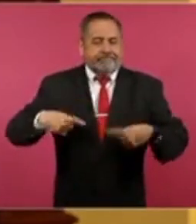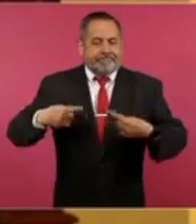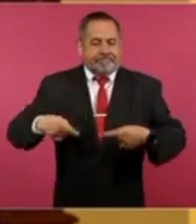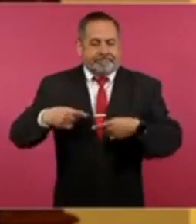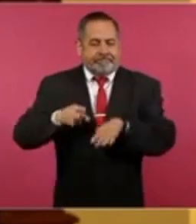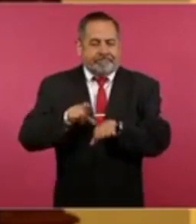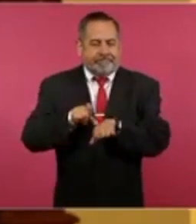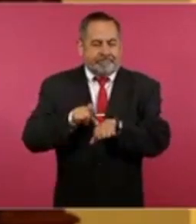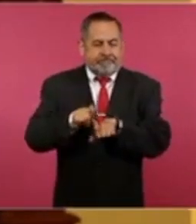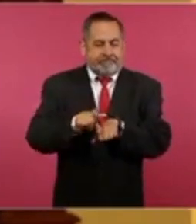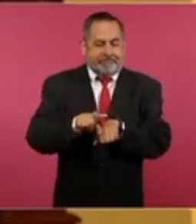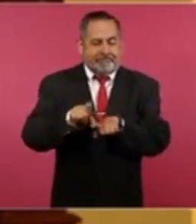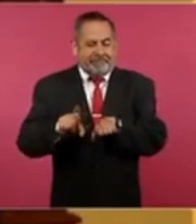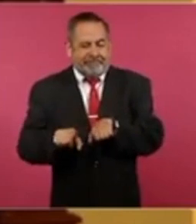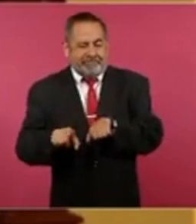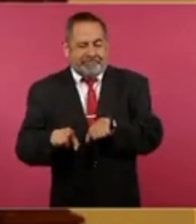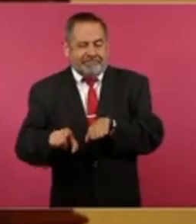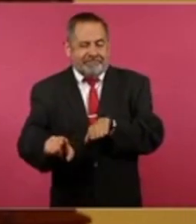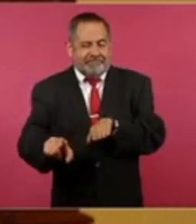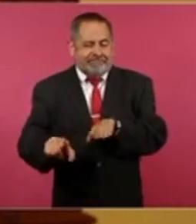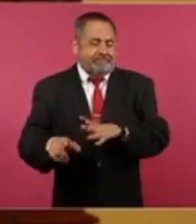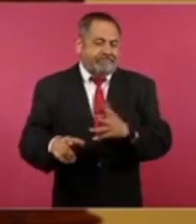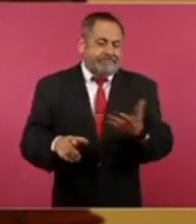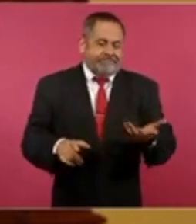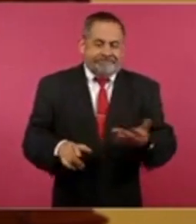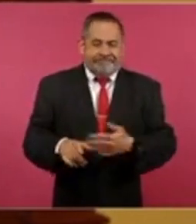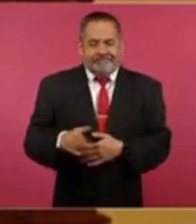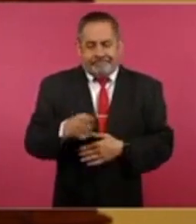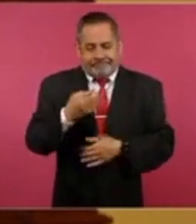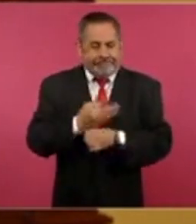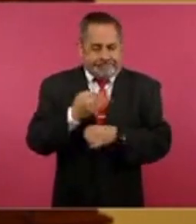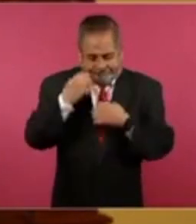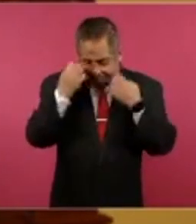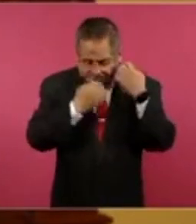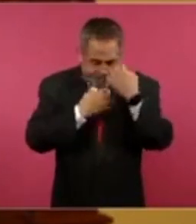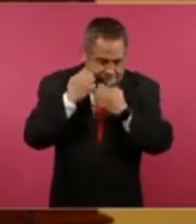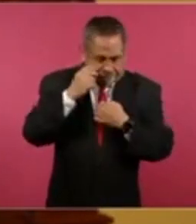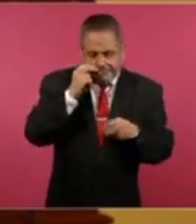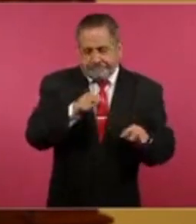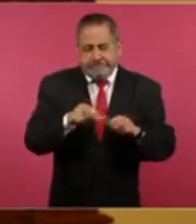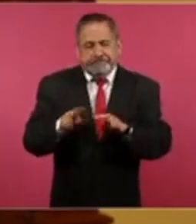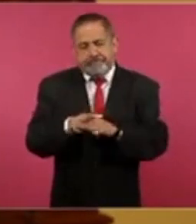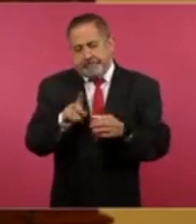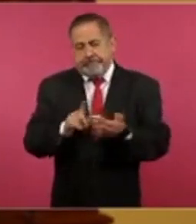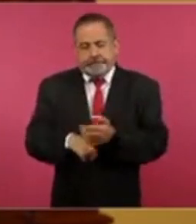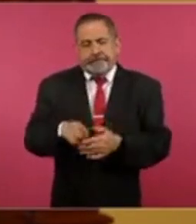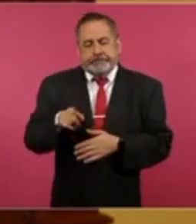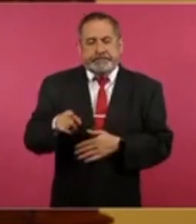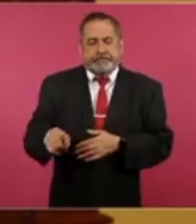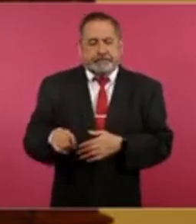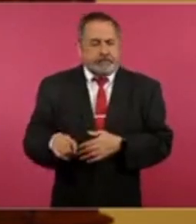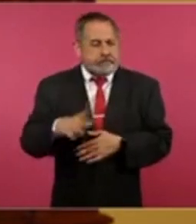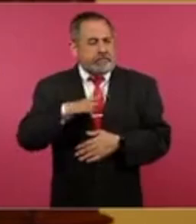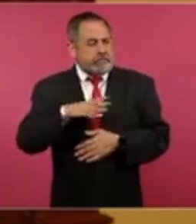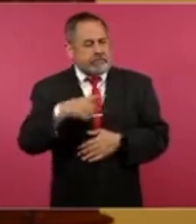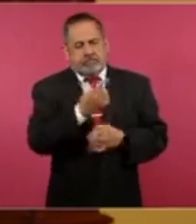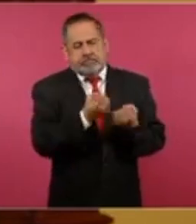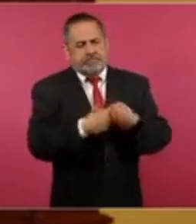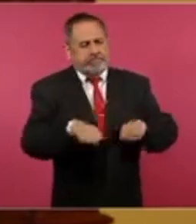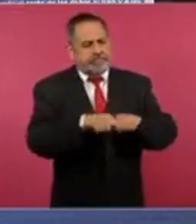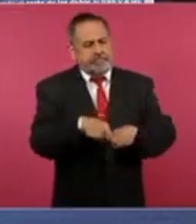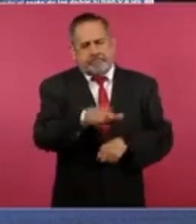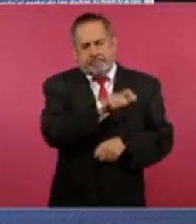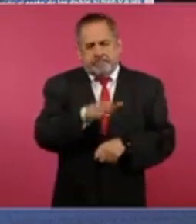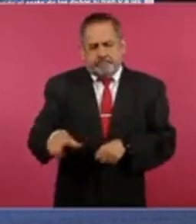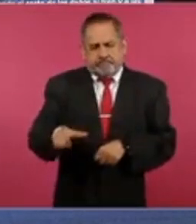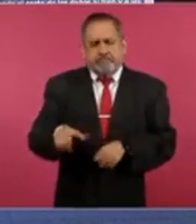que daños en el tren. Ya precisamente se está analizando, se puso en ejecución la póliza de seguro y se están